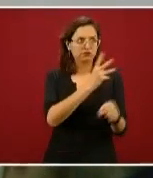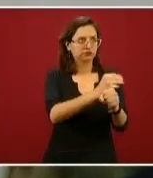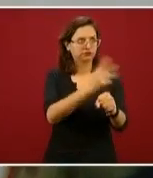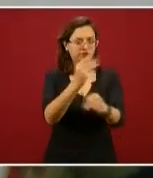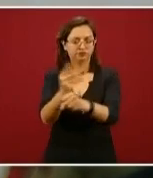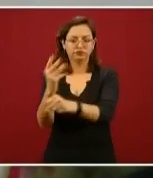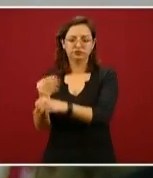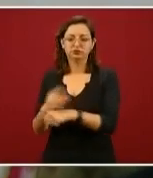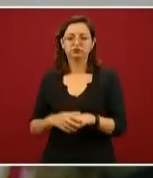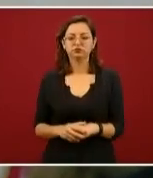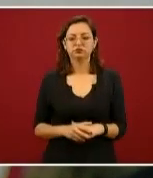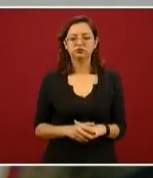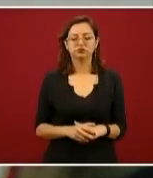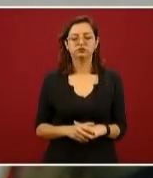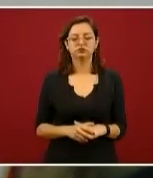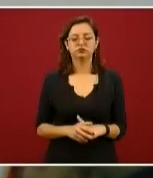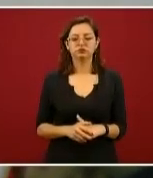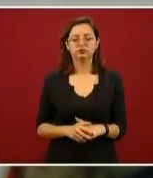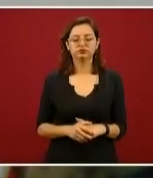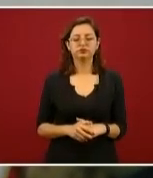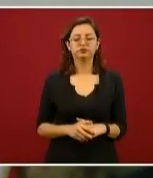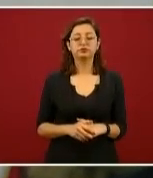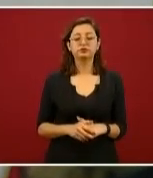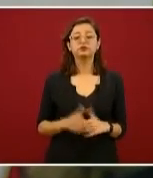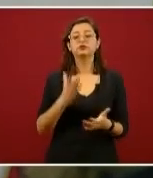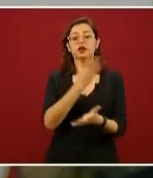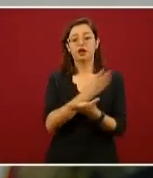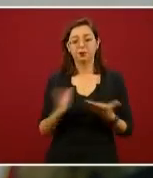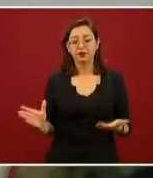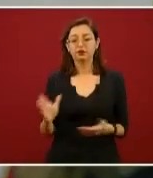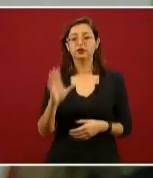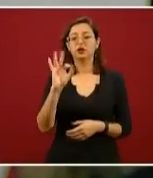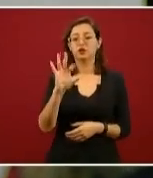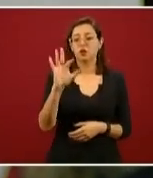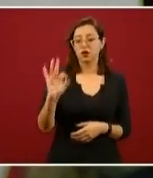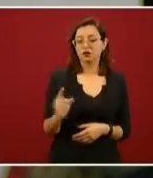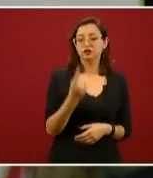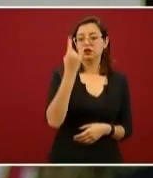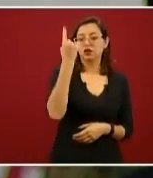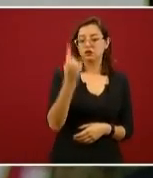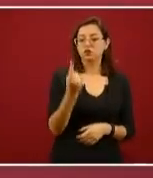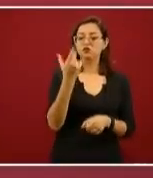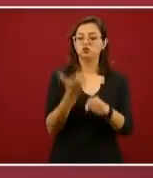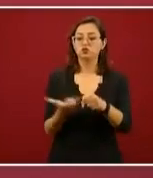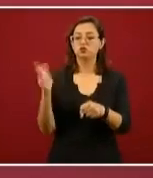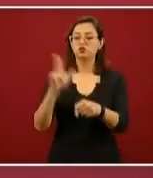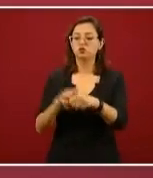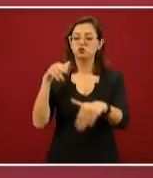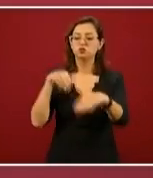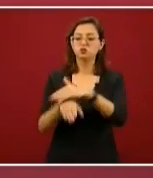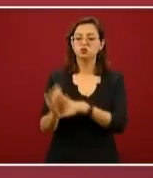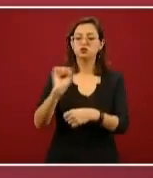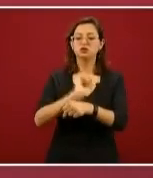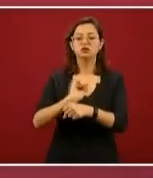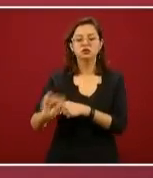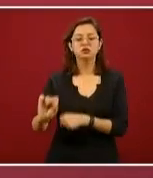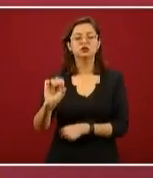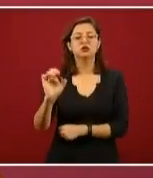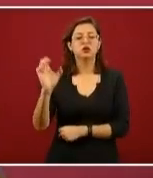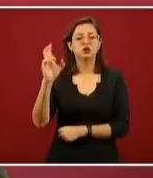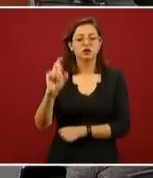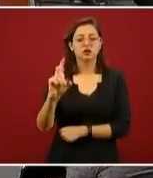Adicionalmente, están de estas unidades operativas, vamos a condicionar 41 para hospitalización con 30 camas cada